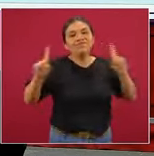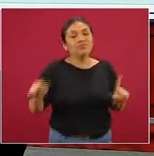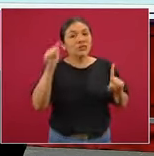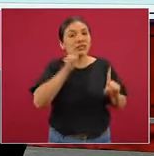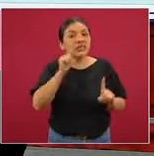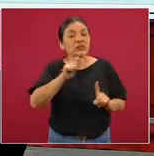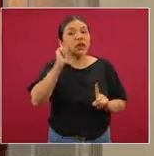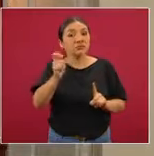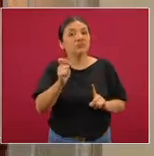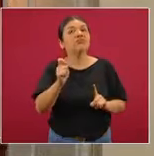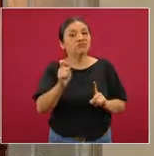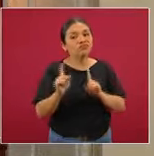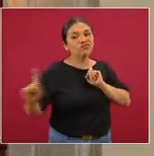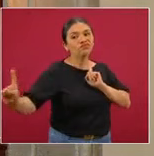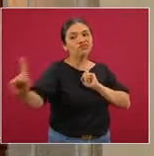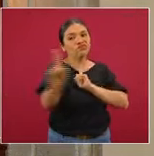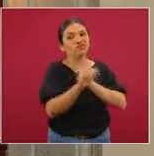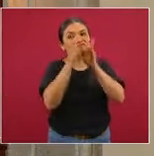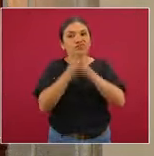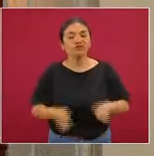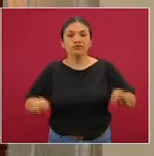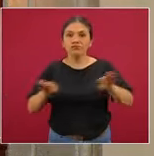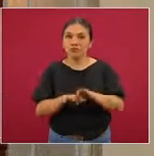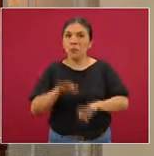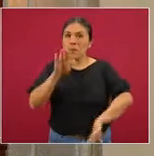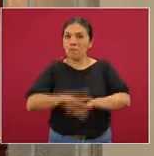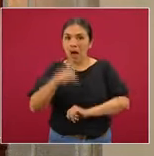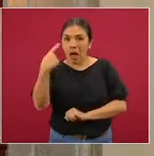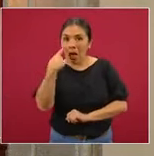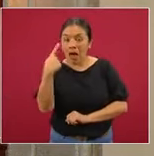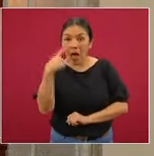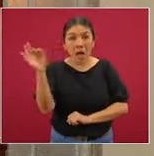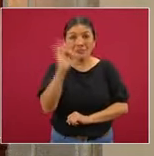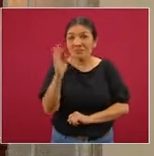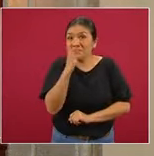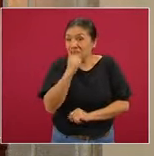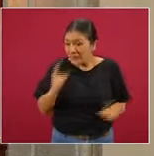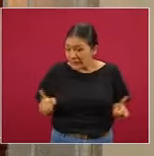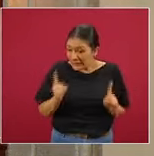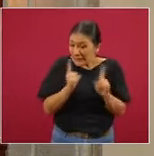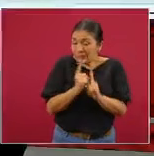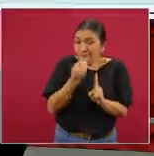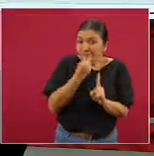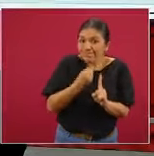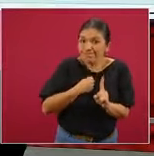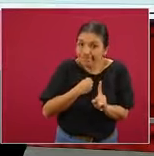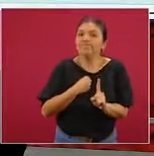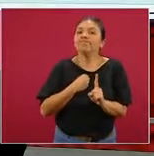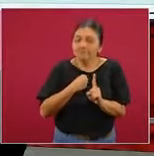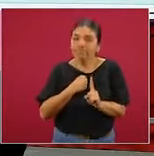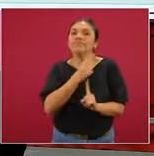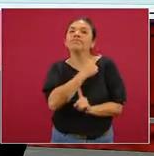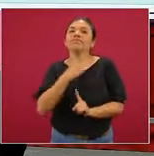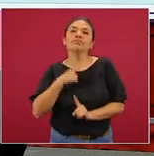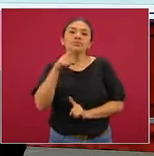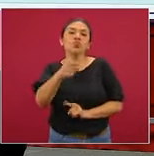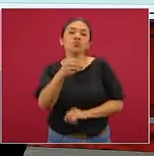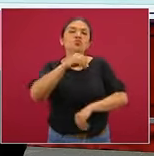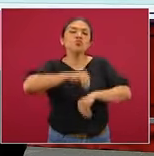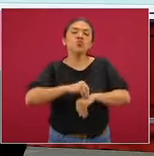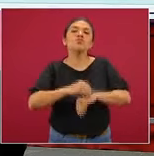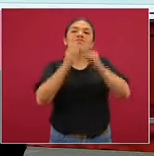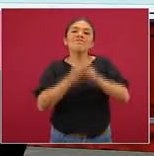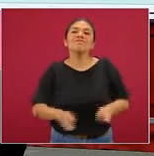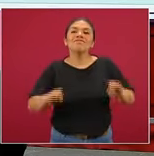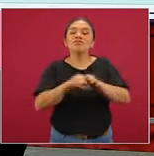siempre implementada en la medida de lo posible, y cuando esta no se puede llevar a cabo, aquí es precisamente donde toma